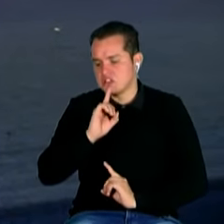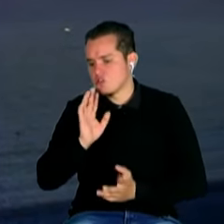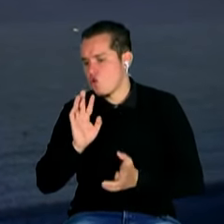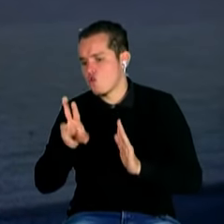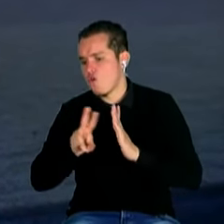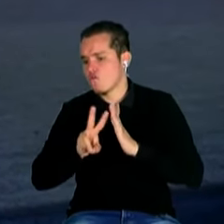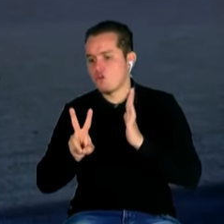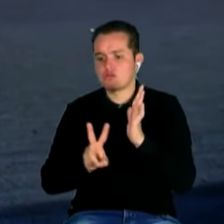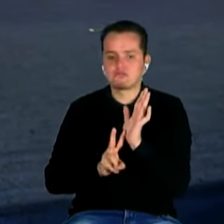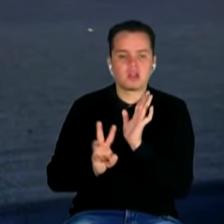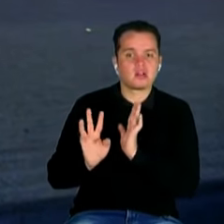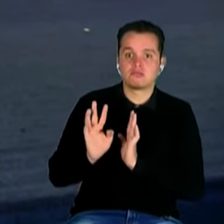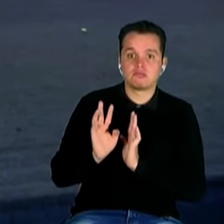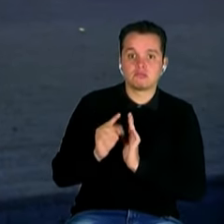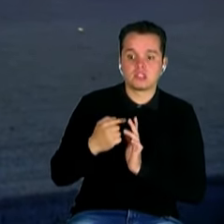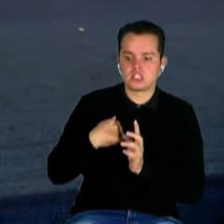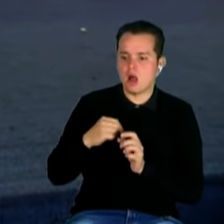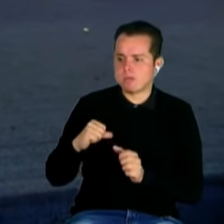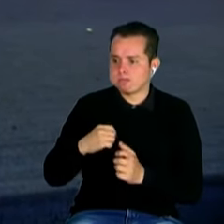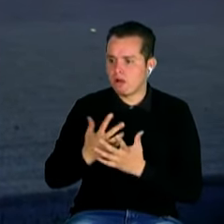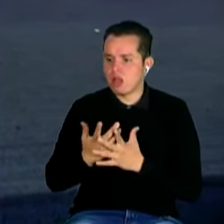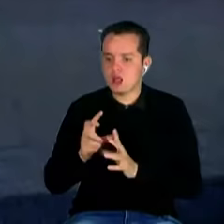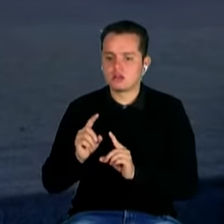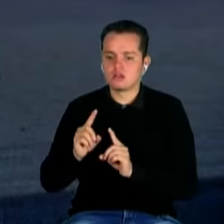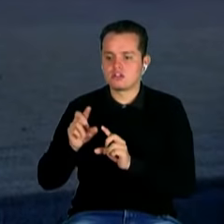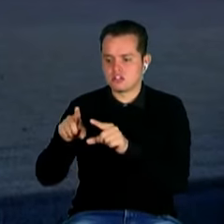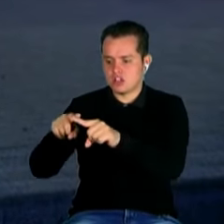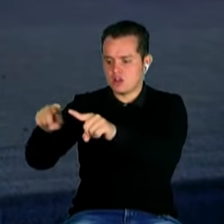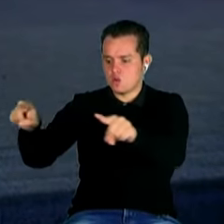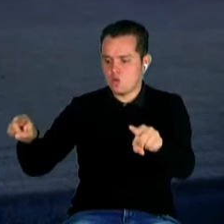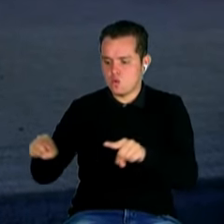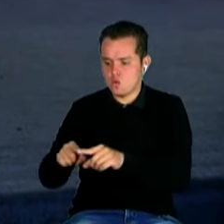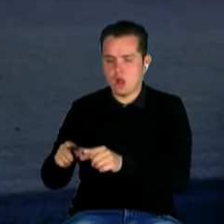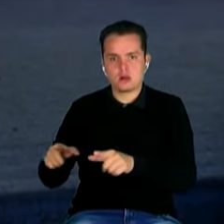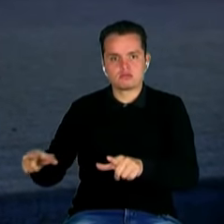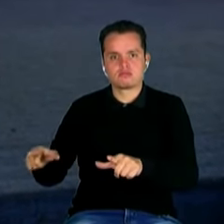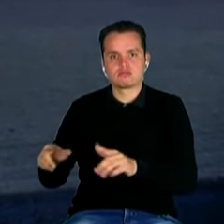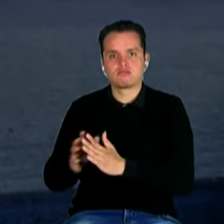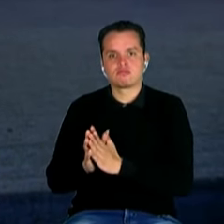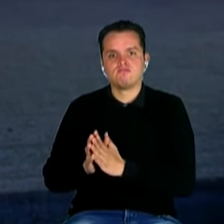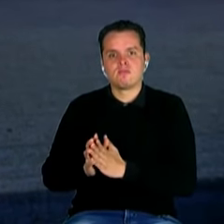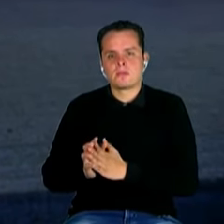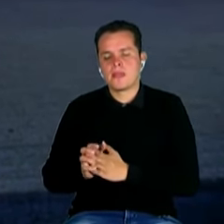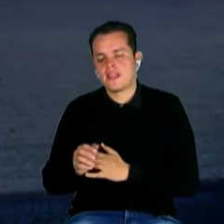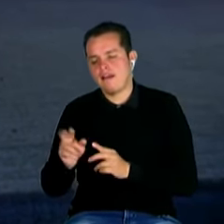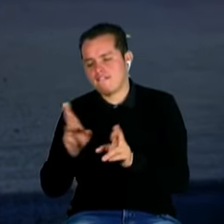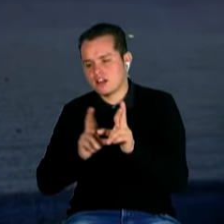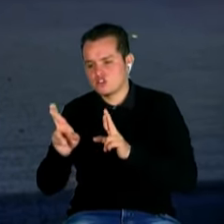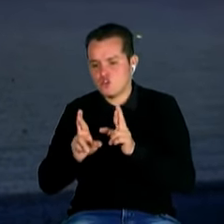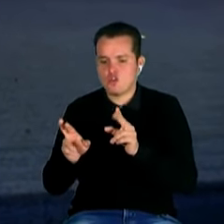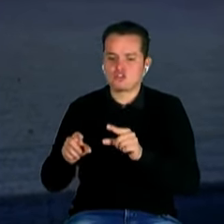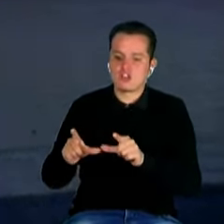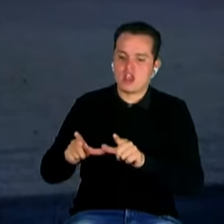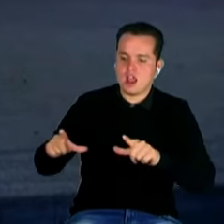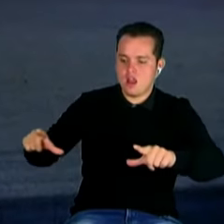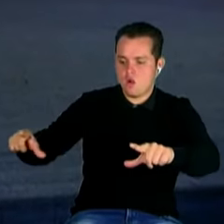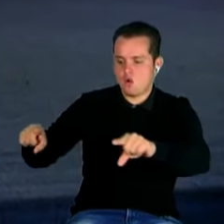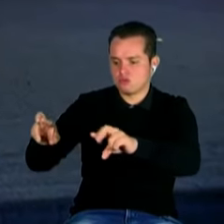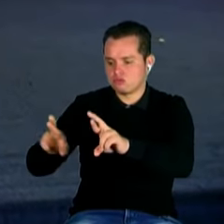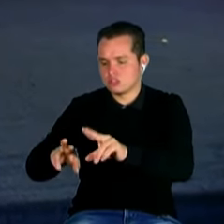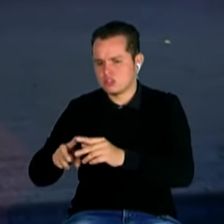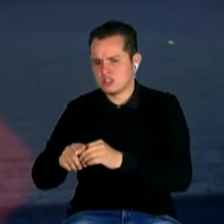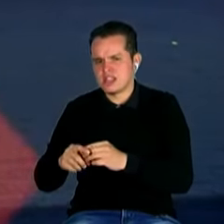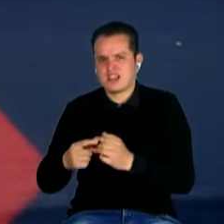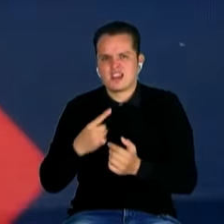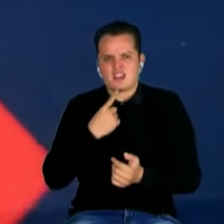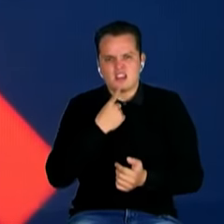la voluntad que ellos pudieran tener sobre ese terreno. Y hablando de esto de la sortis y del lote y del terreno,